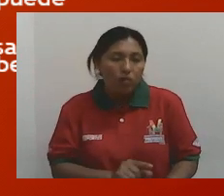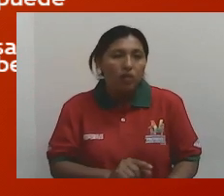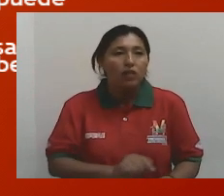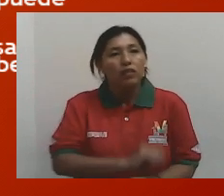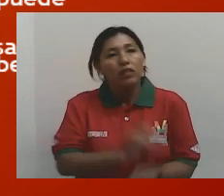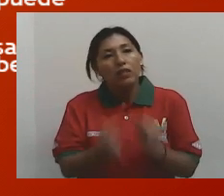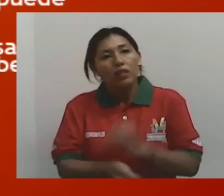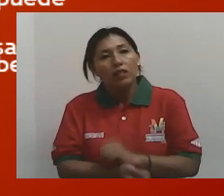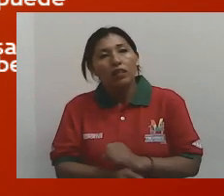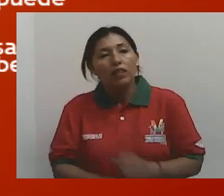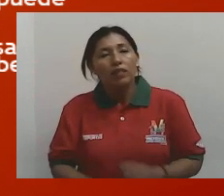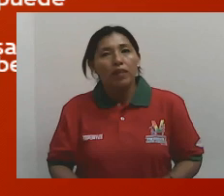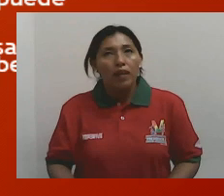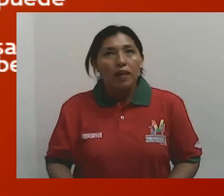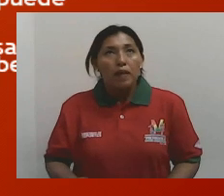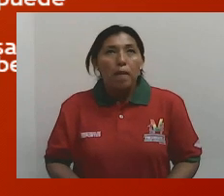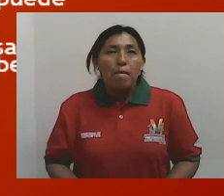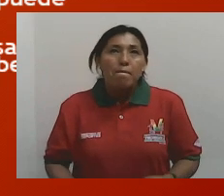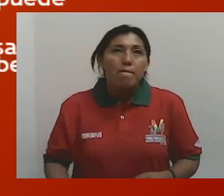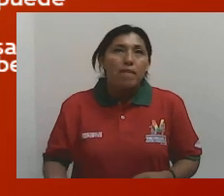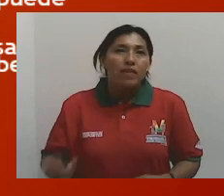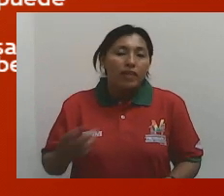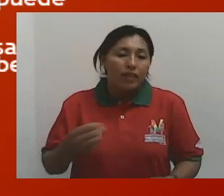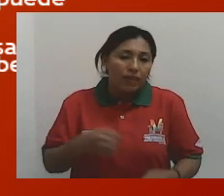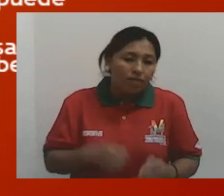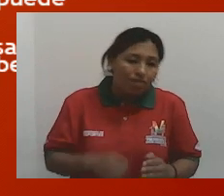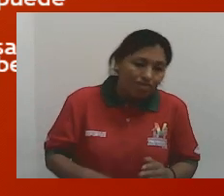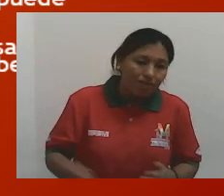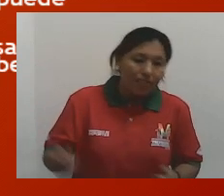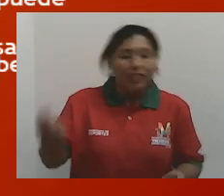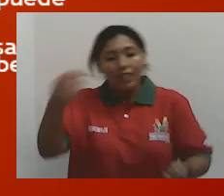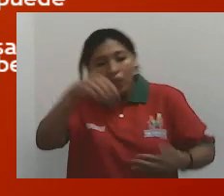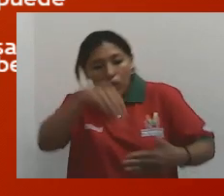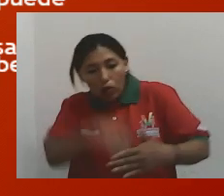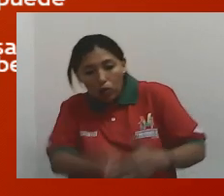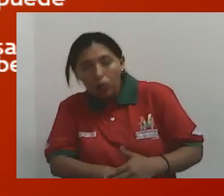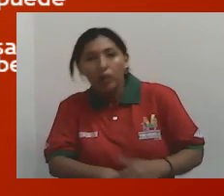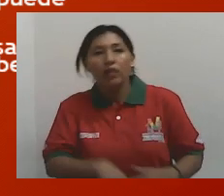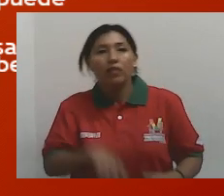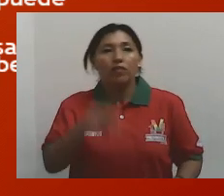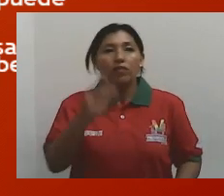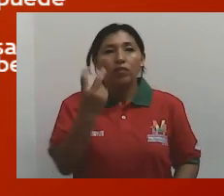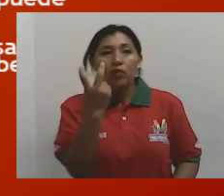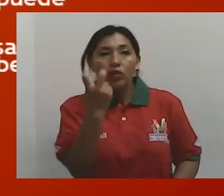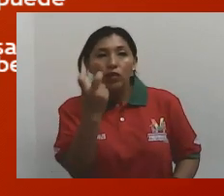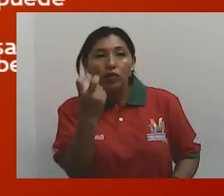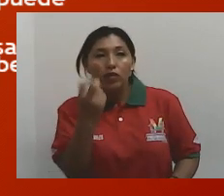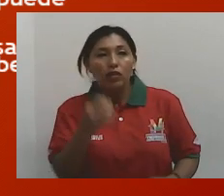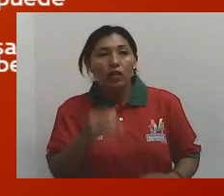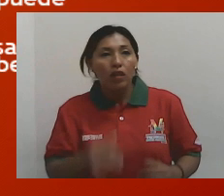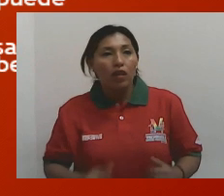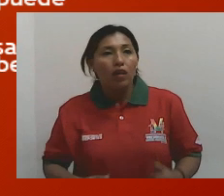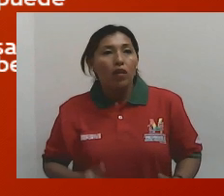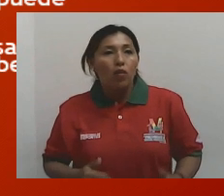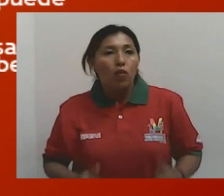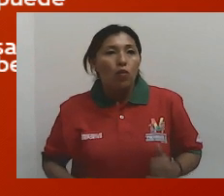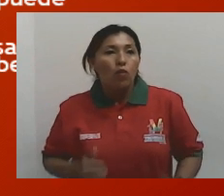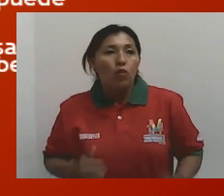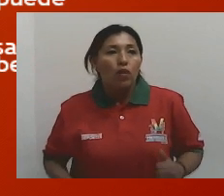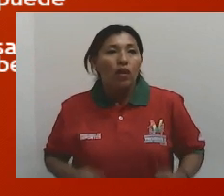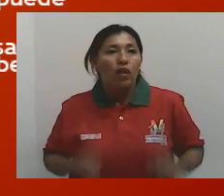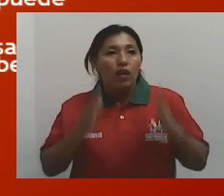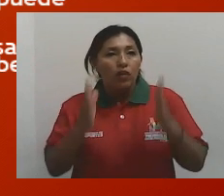de incluir a 12 jugadores. De los 12 jugadores nos da más opciones a